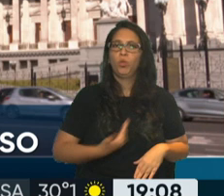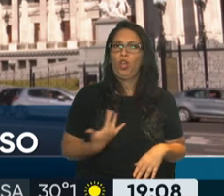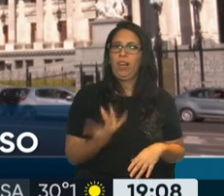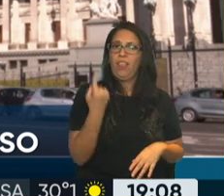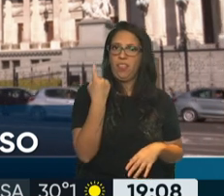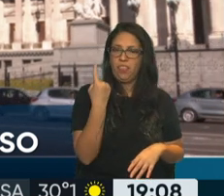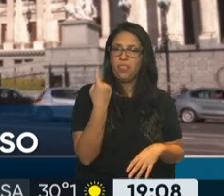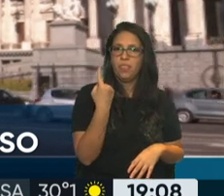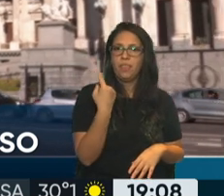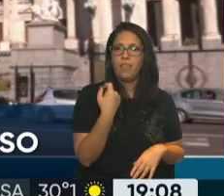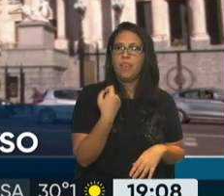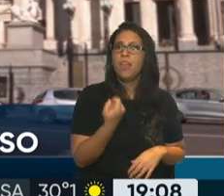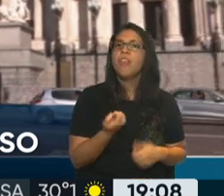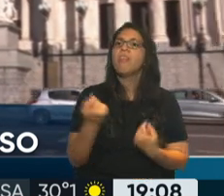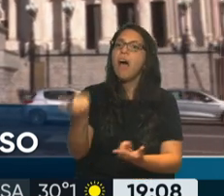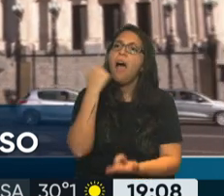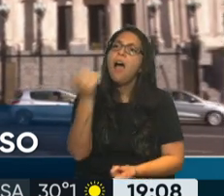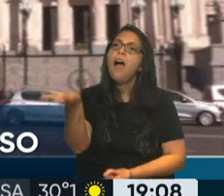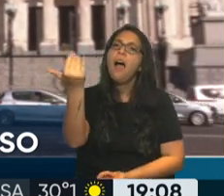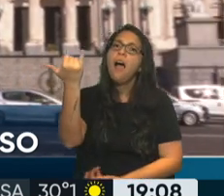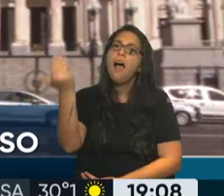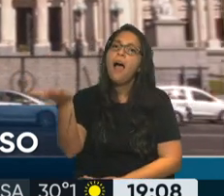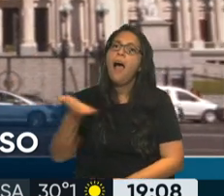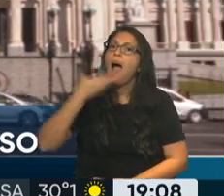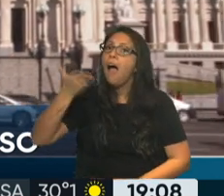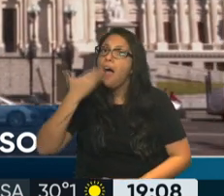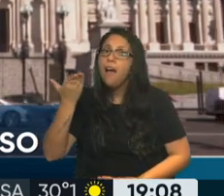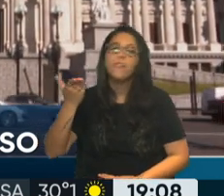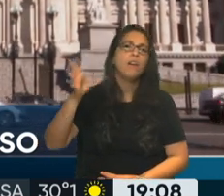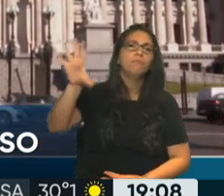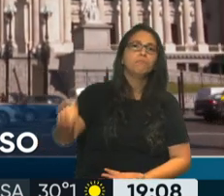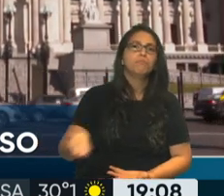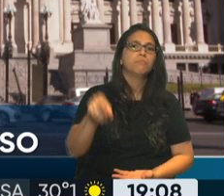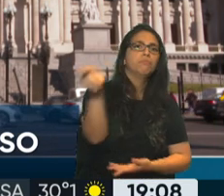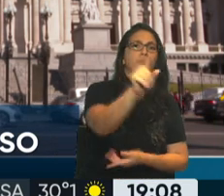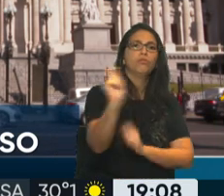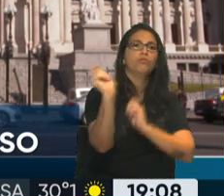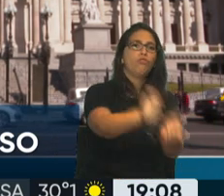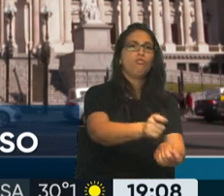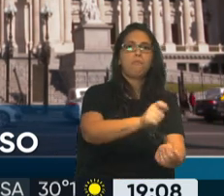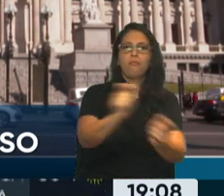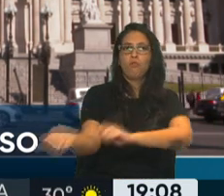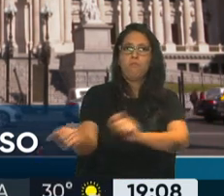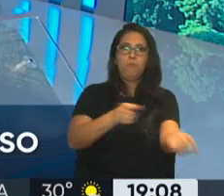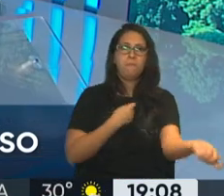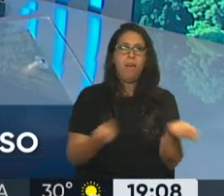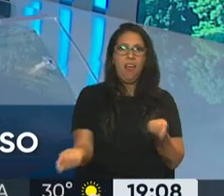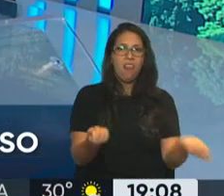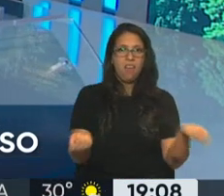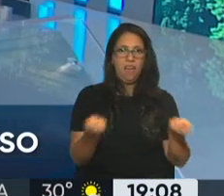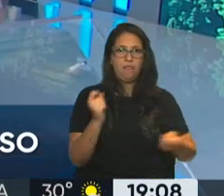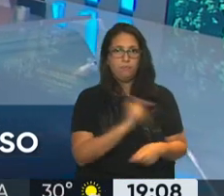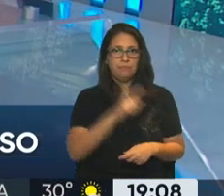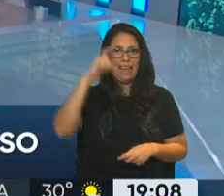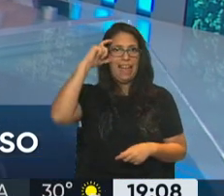que le da la palabra y le quita la palabra a sus colegas ahí dentro de las comisiones el objetivo es sacar